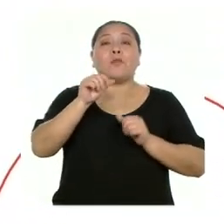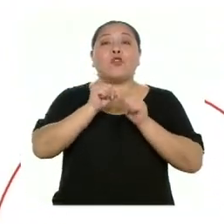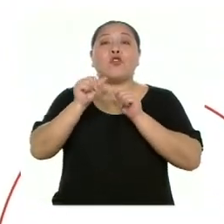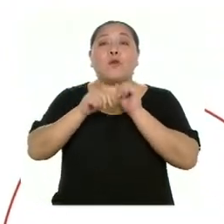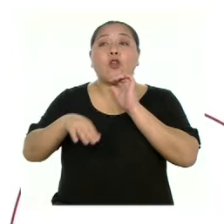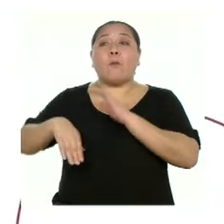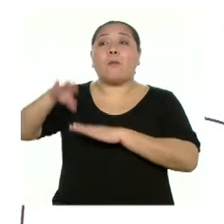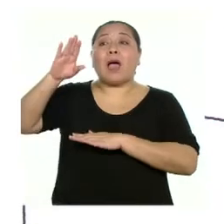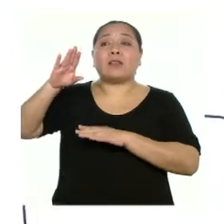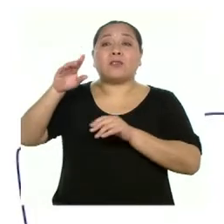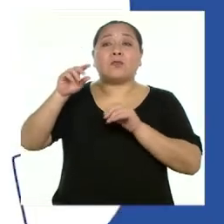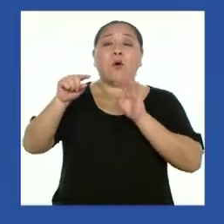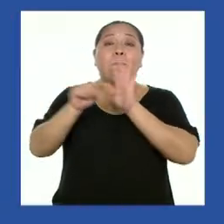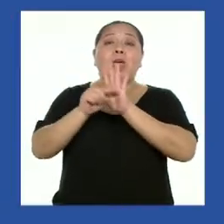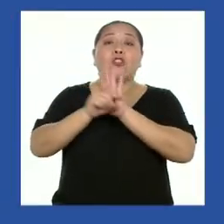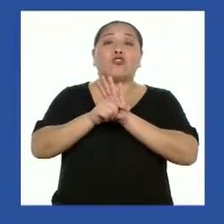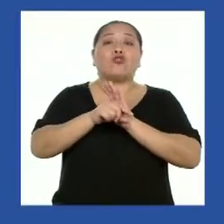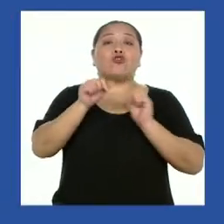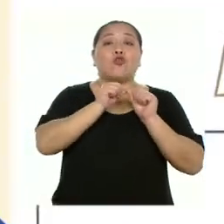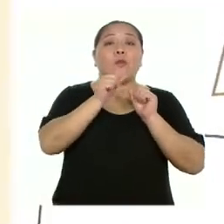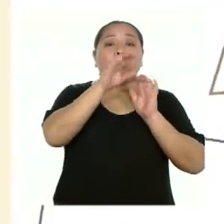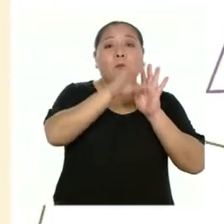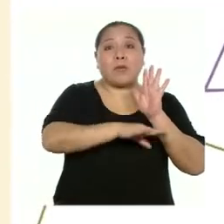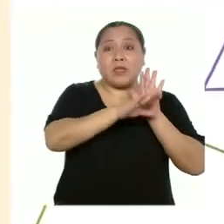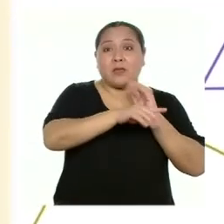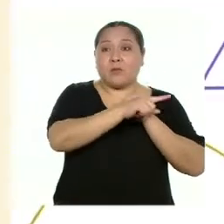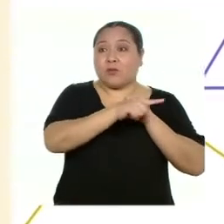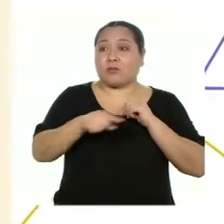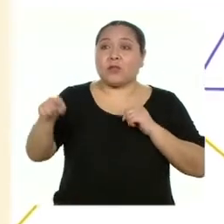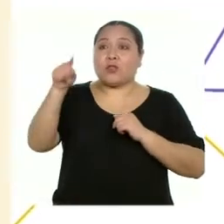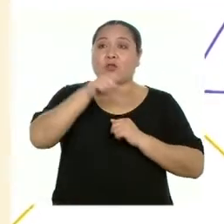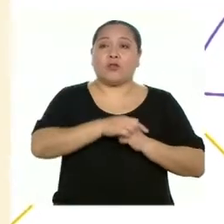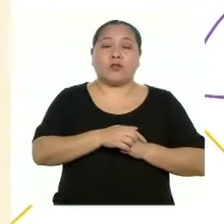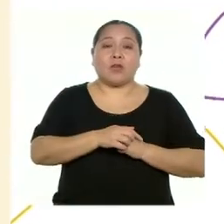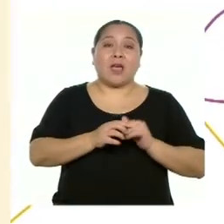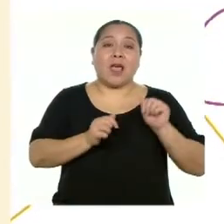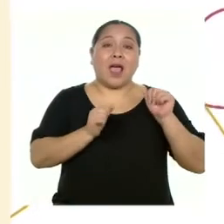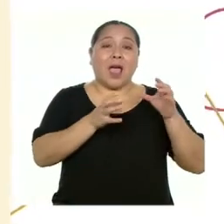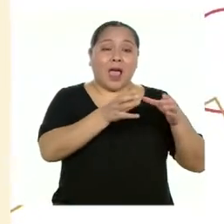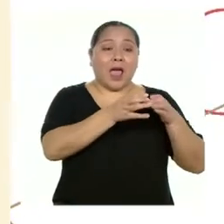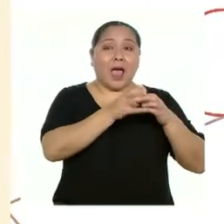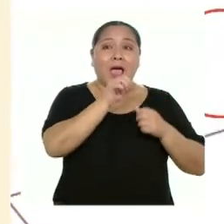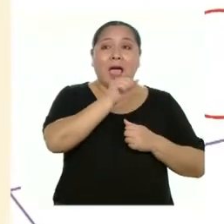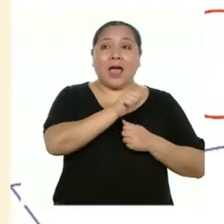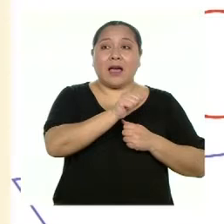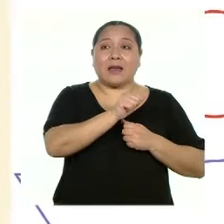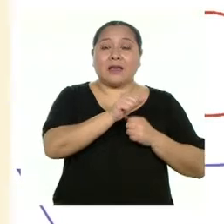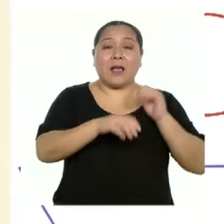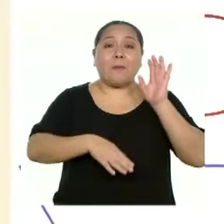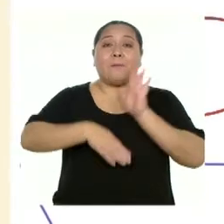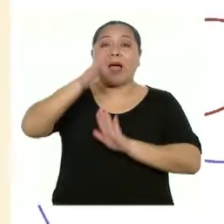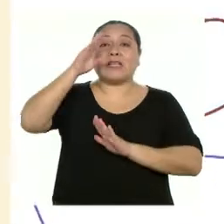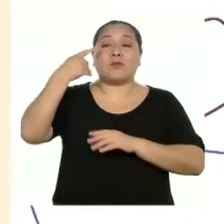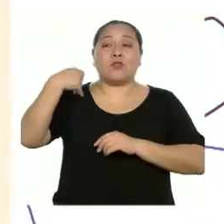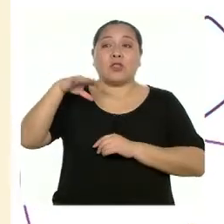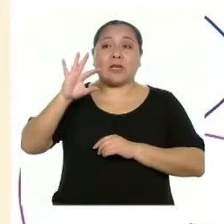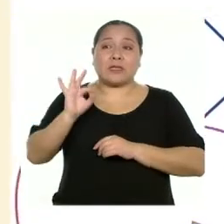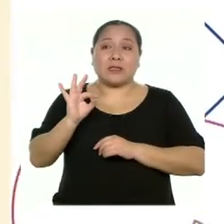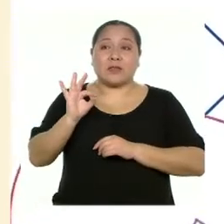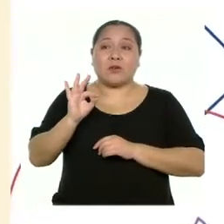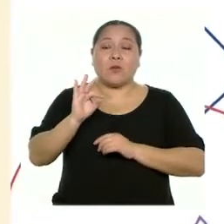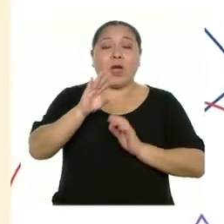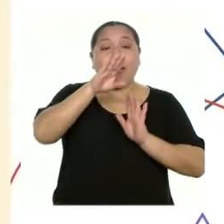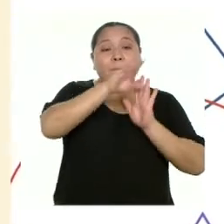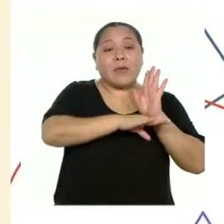valor mínimo del conjunto de datos. En la muestra A, el valor máximo es 19 años y el valor